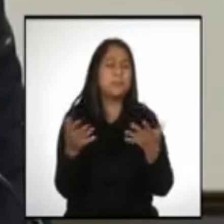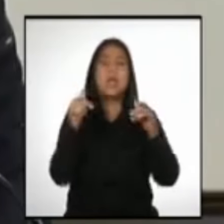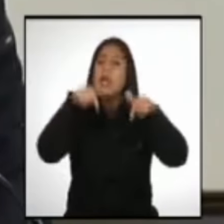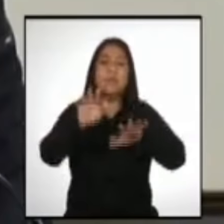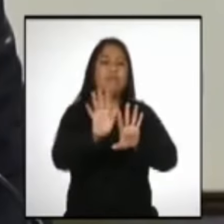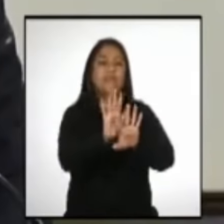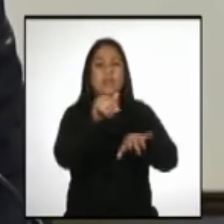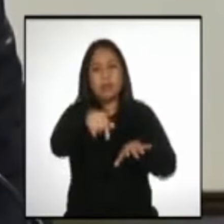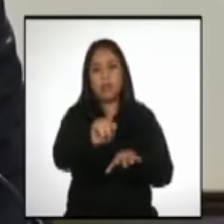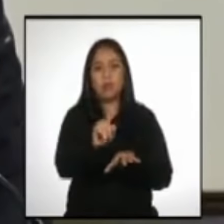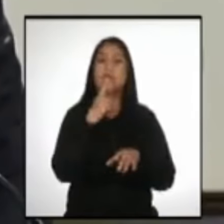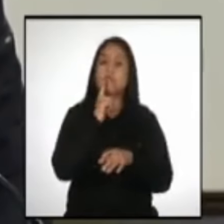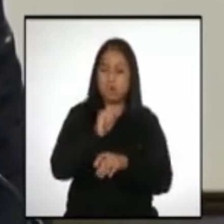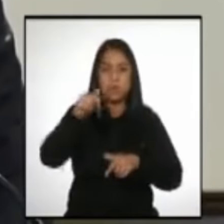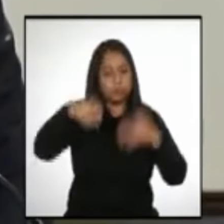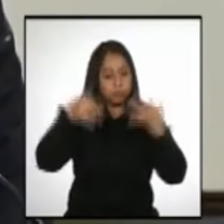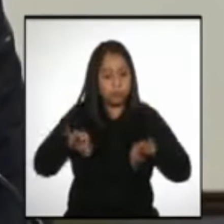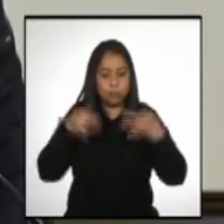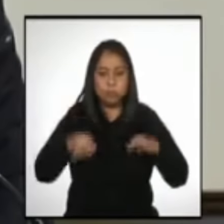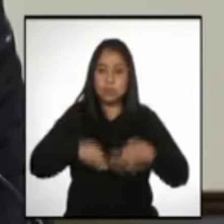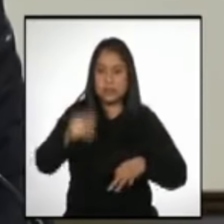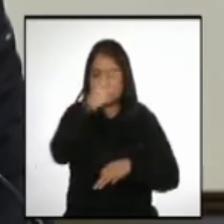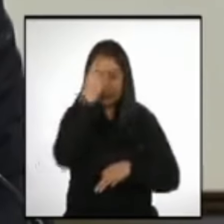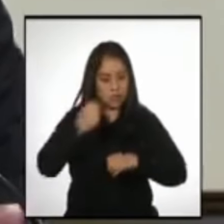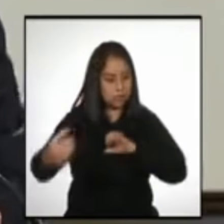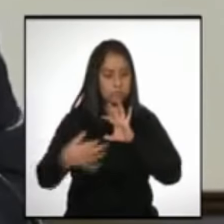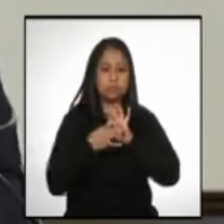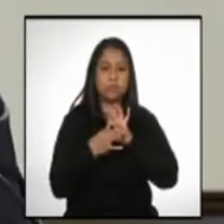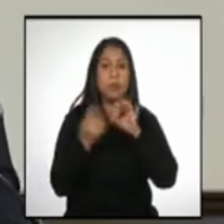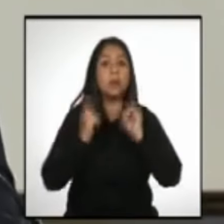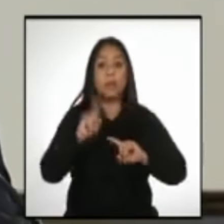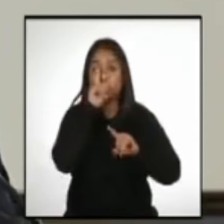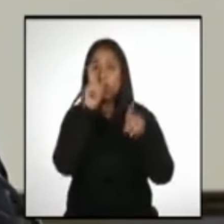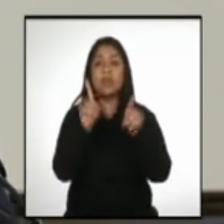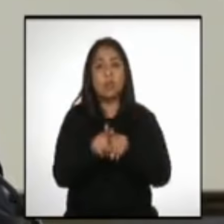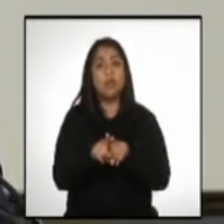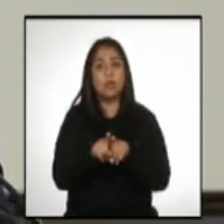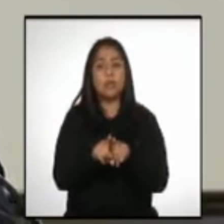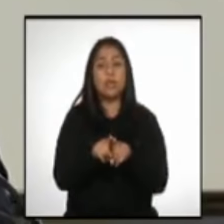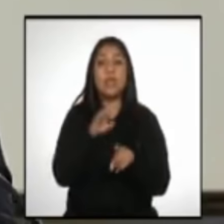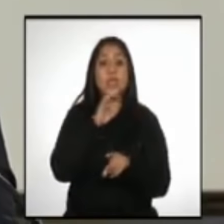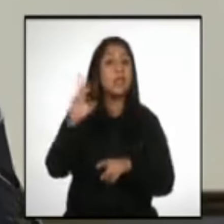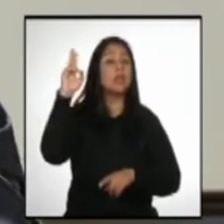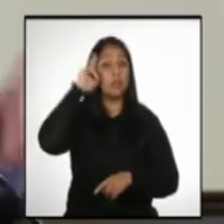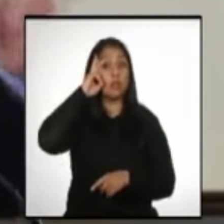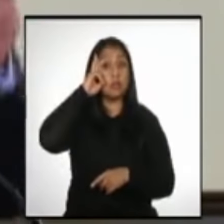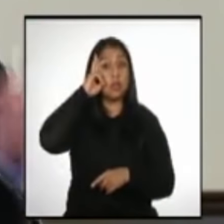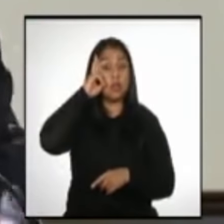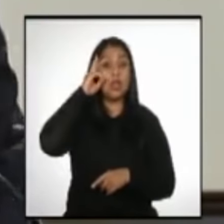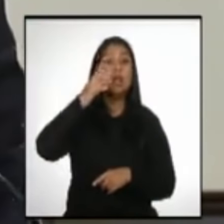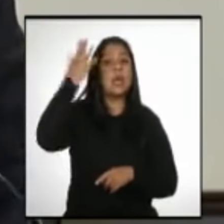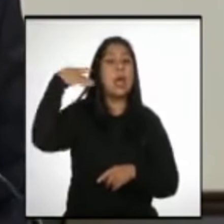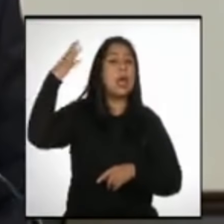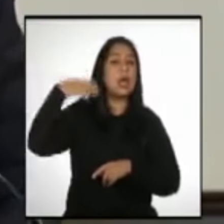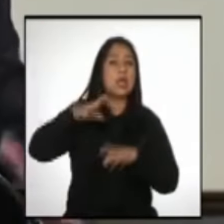tiempo de ocuparnos, es tiempo de trabajar unidos, pero sobre todo es tiempo de que recordemos que aquel mensaje del